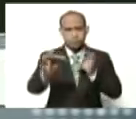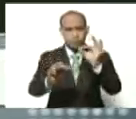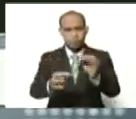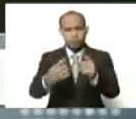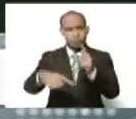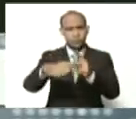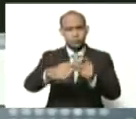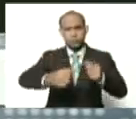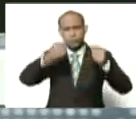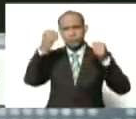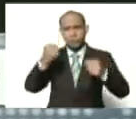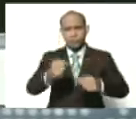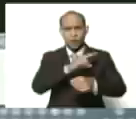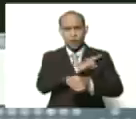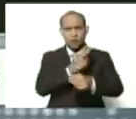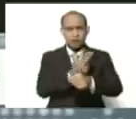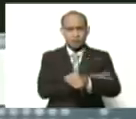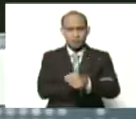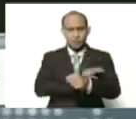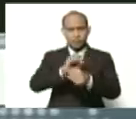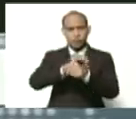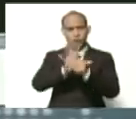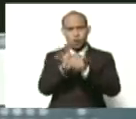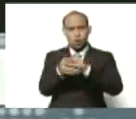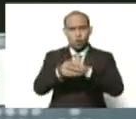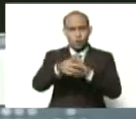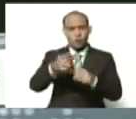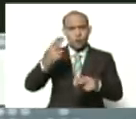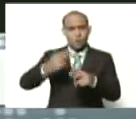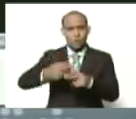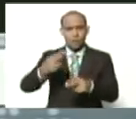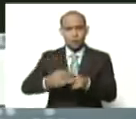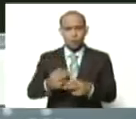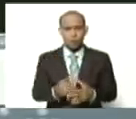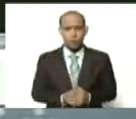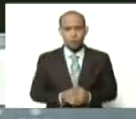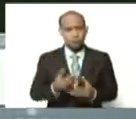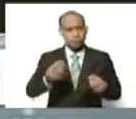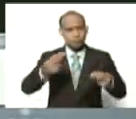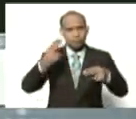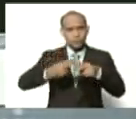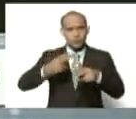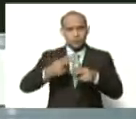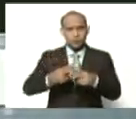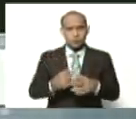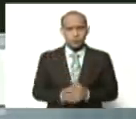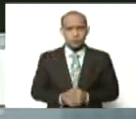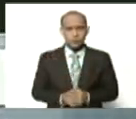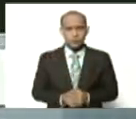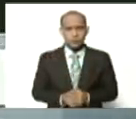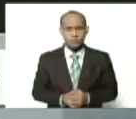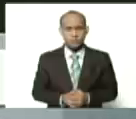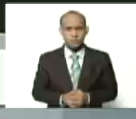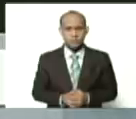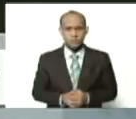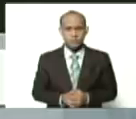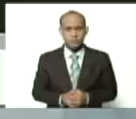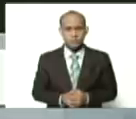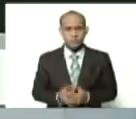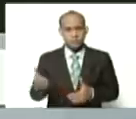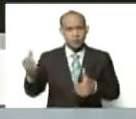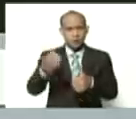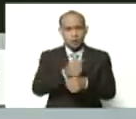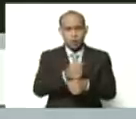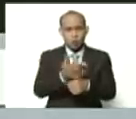y la alta carga viral la hace muy peligrosa. Muy peligrosa. La detectamos